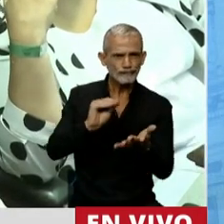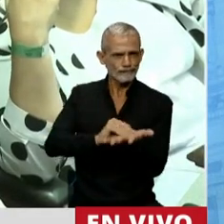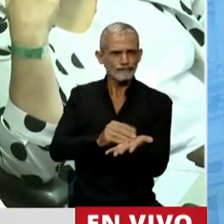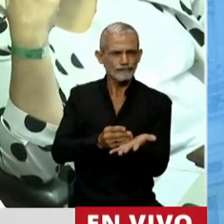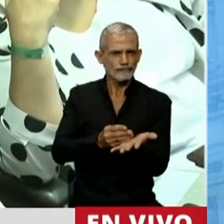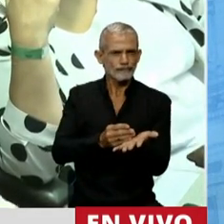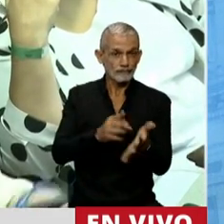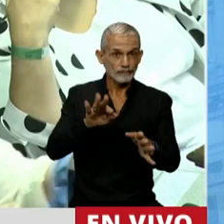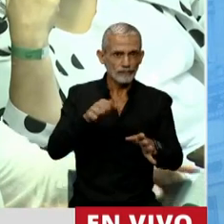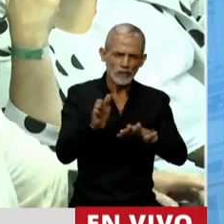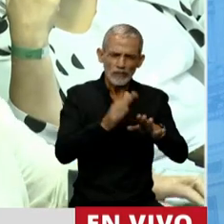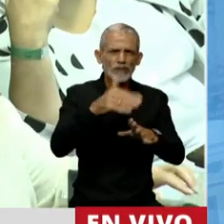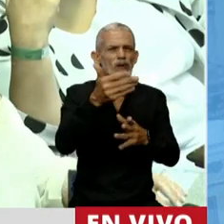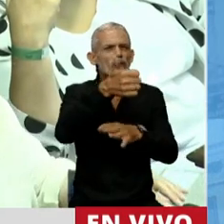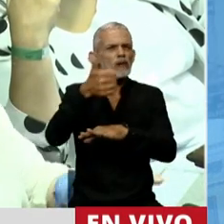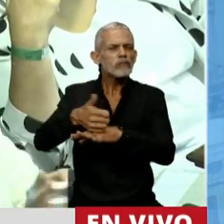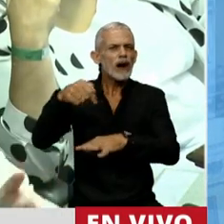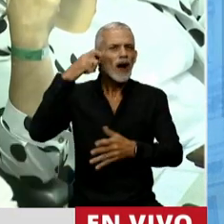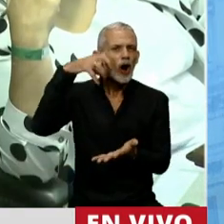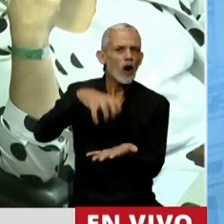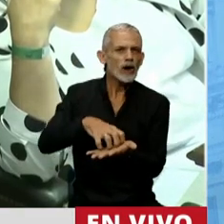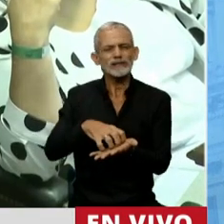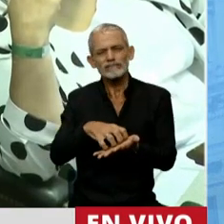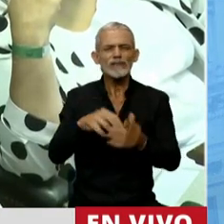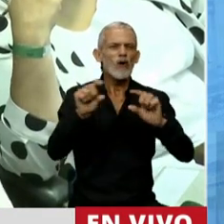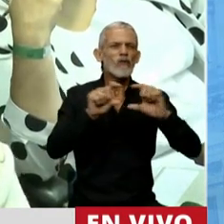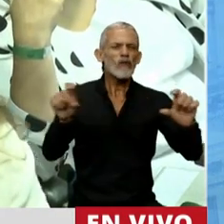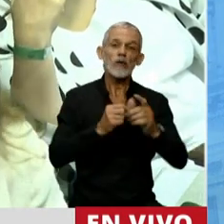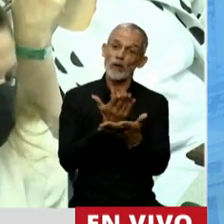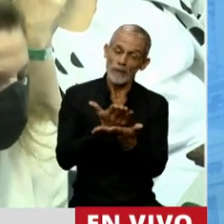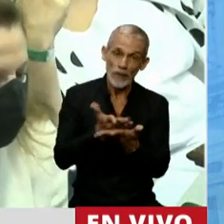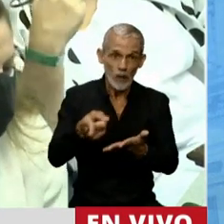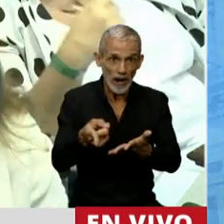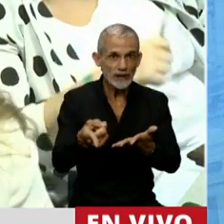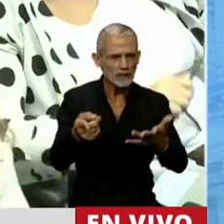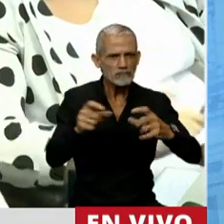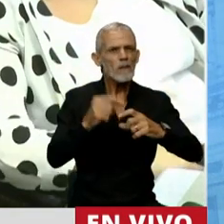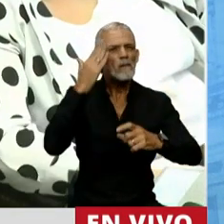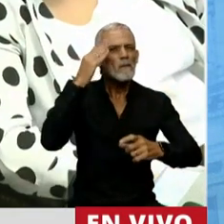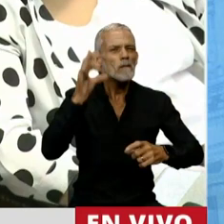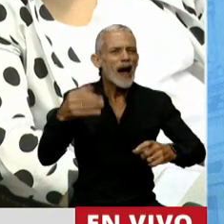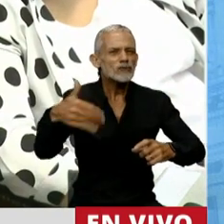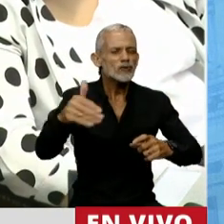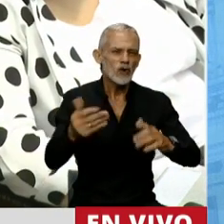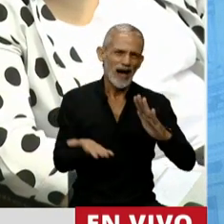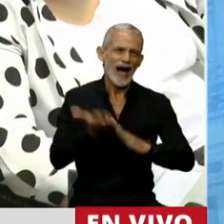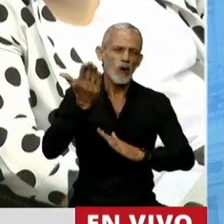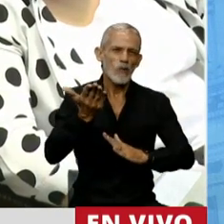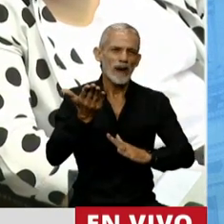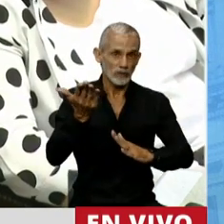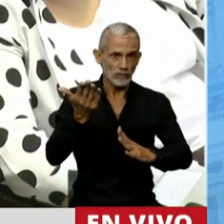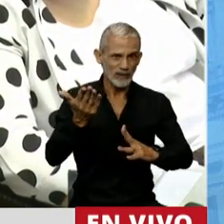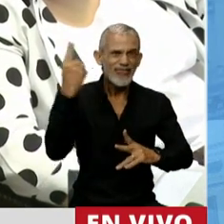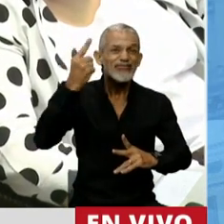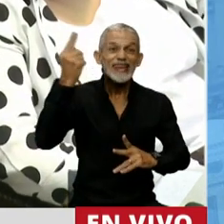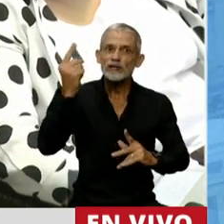cuando vinieron acá, dijeron, miren, con la fórmula que proponemos, en marzo va a haber un aumento, lo dijo